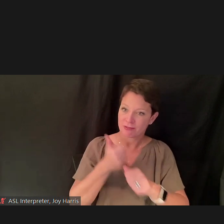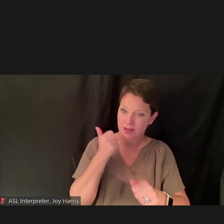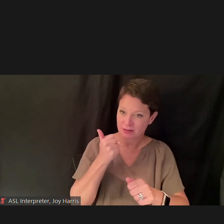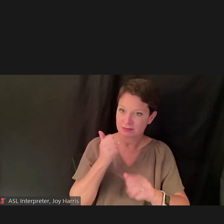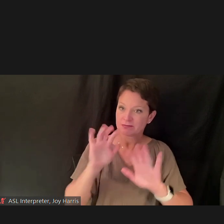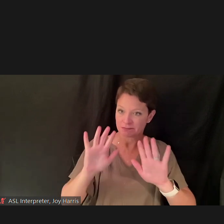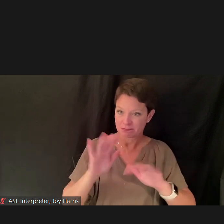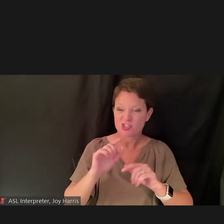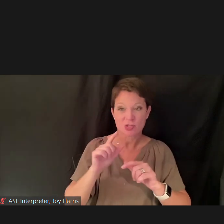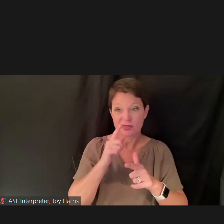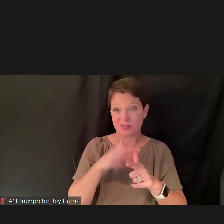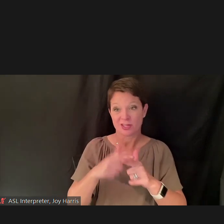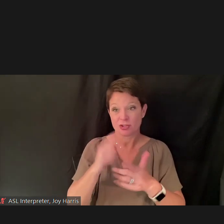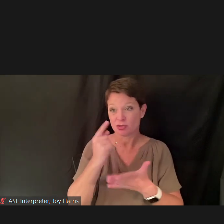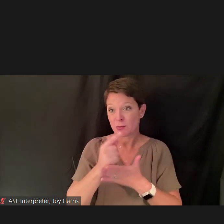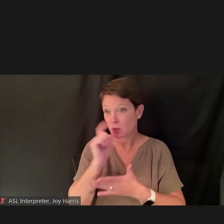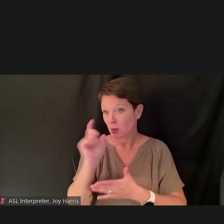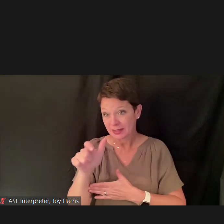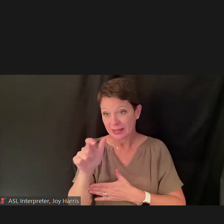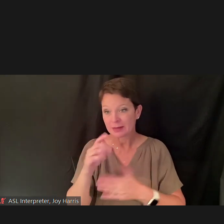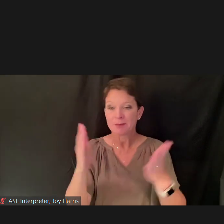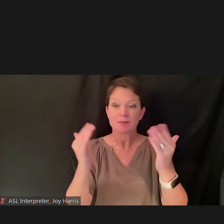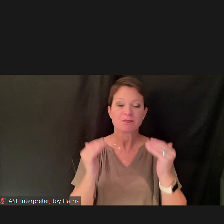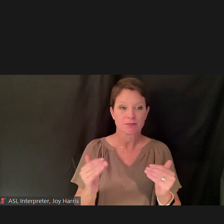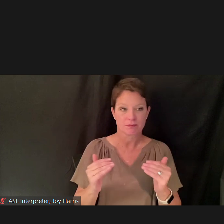hay varios pasos que podemos tomar.